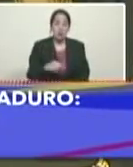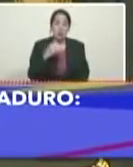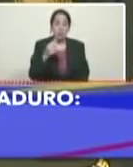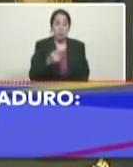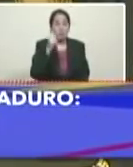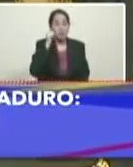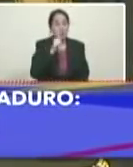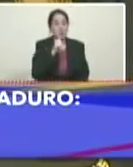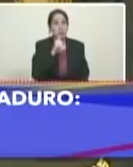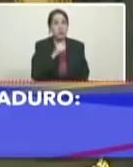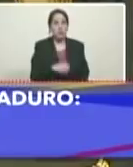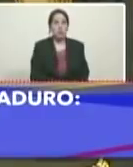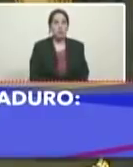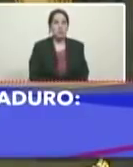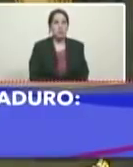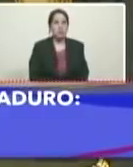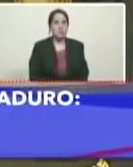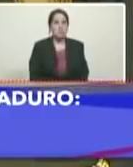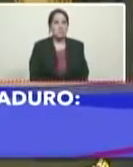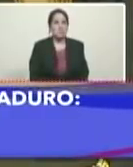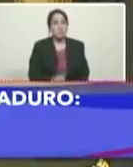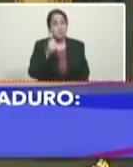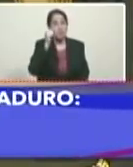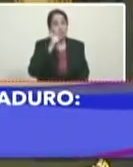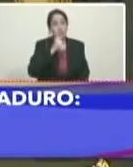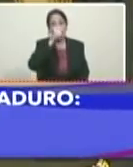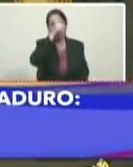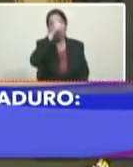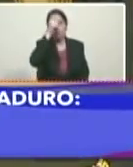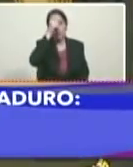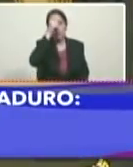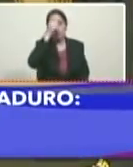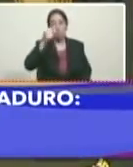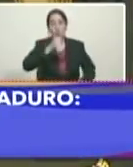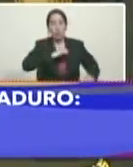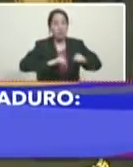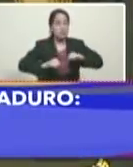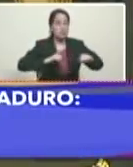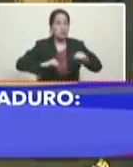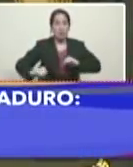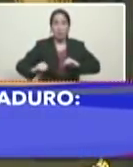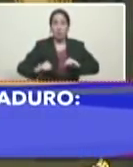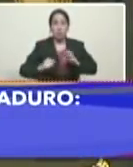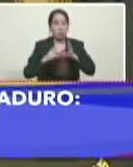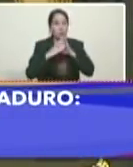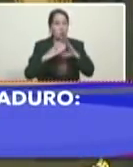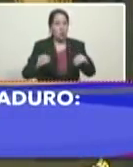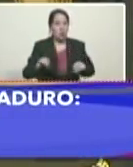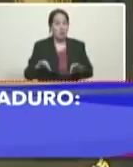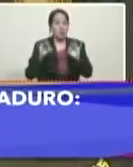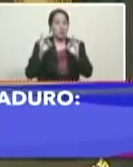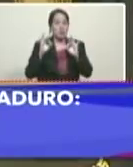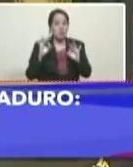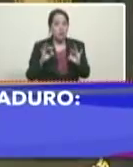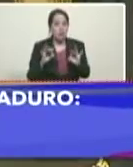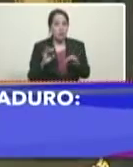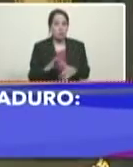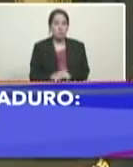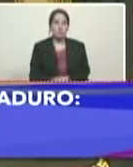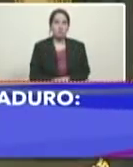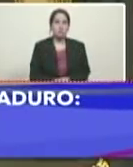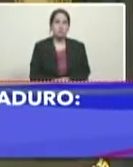no vamos a estar sábado y domingo movilizado el pueblo de manera permanente y de manera especial en los ejercicios